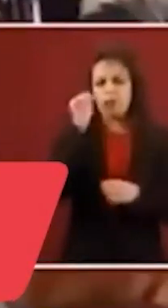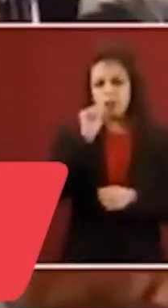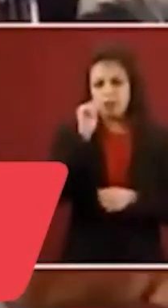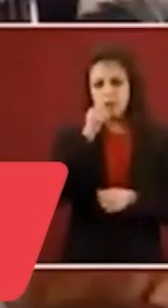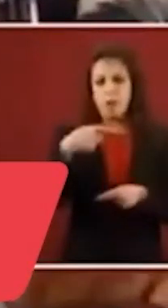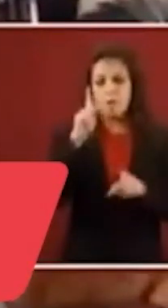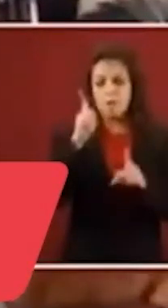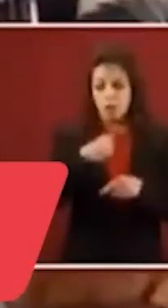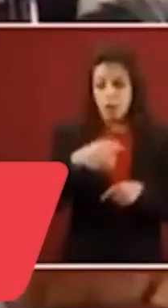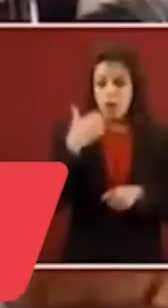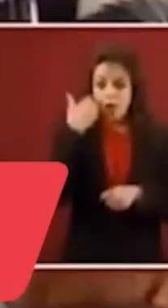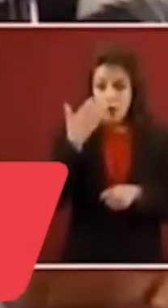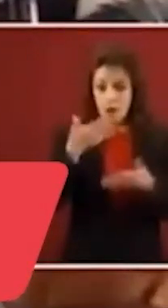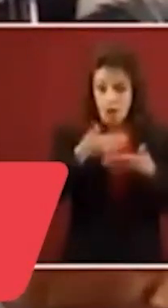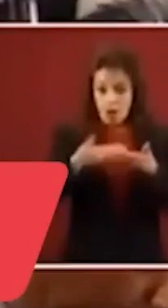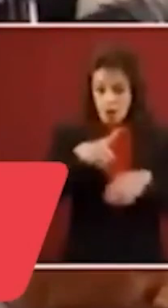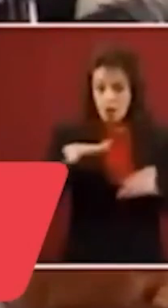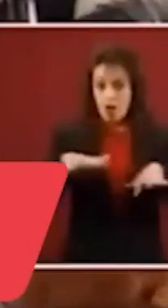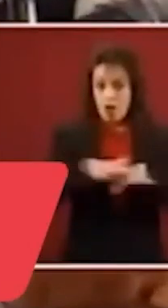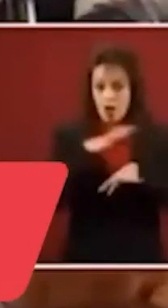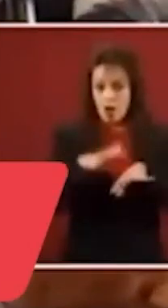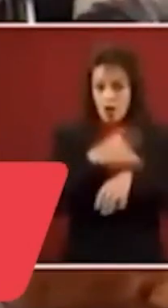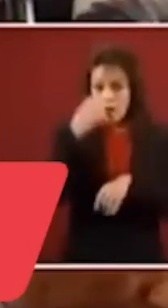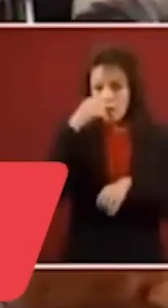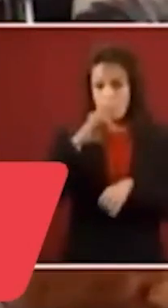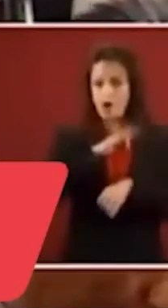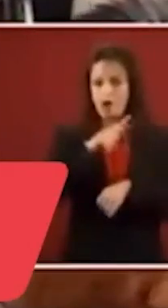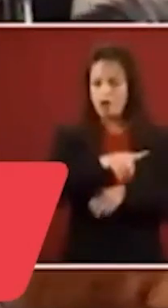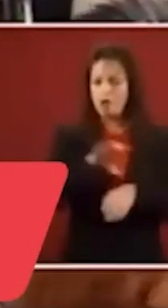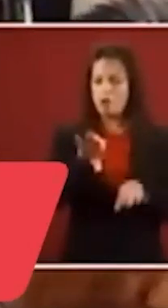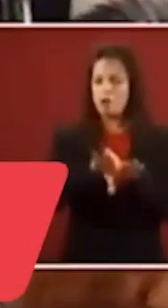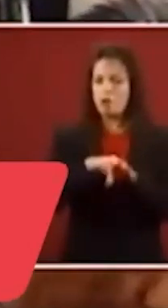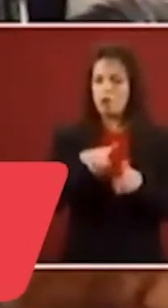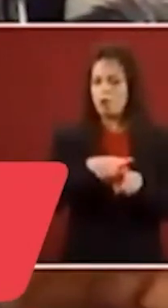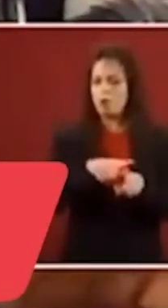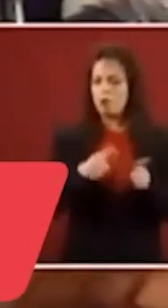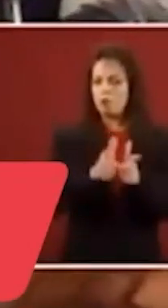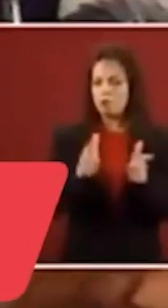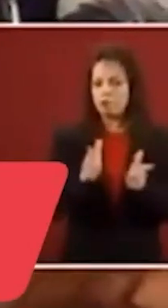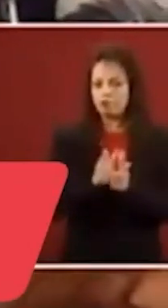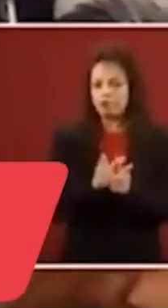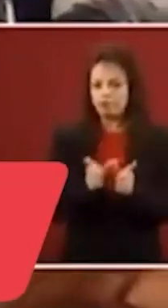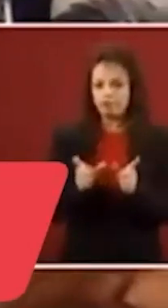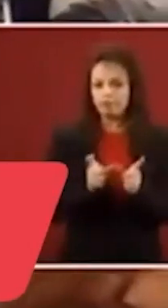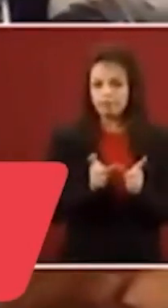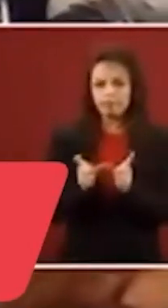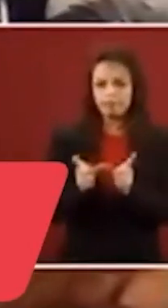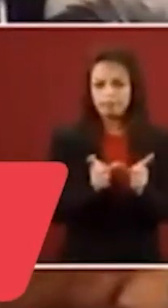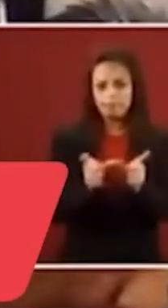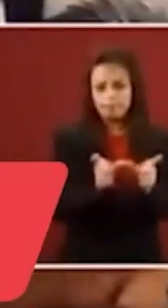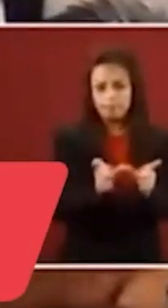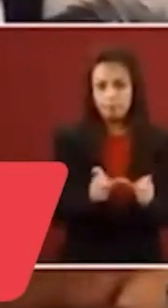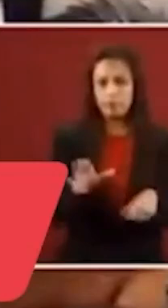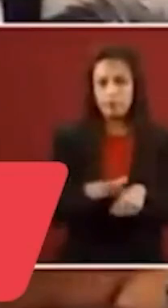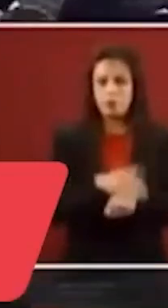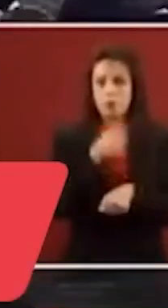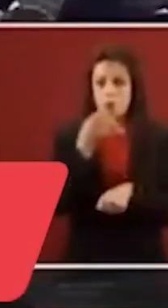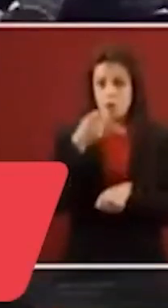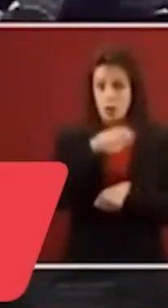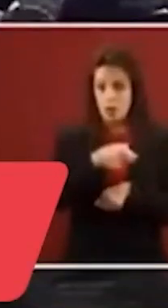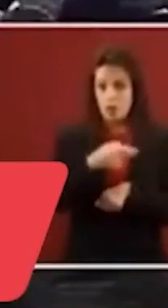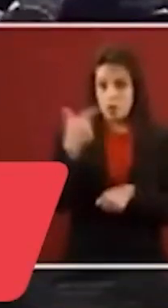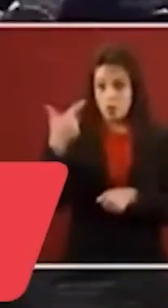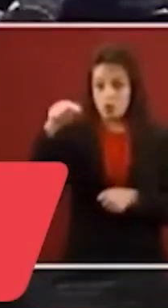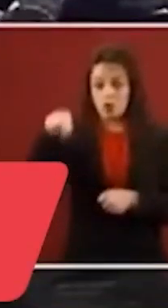calidades determinadas por la elección de elegir el bien de la comunidad, donde comunidad es en el sentido leninista de